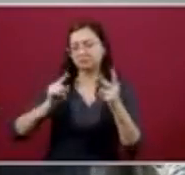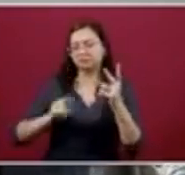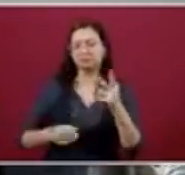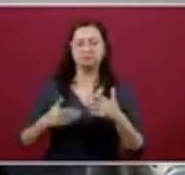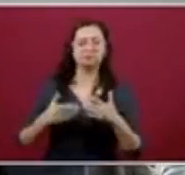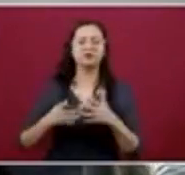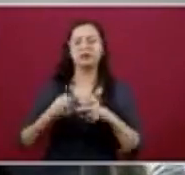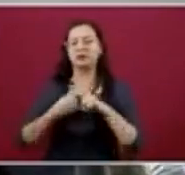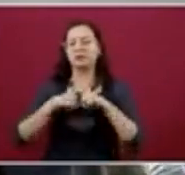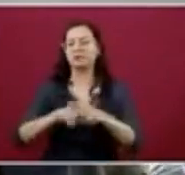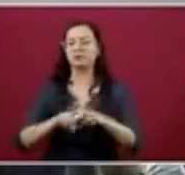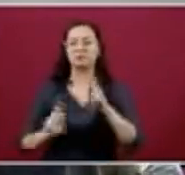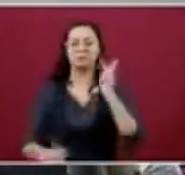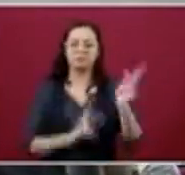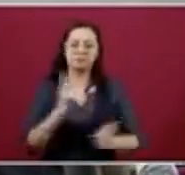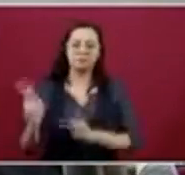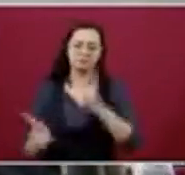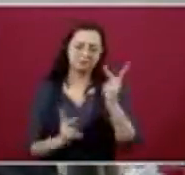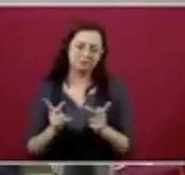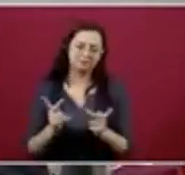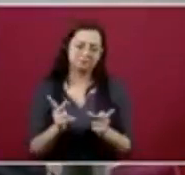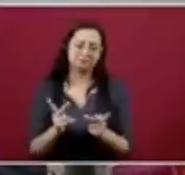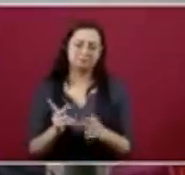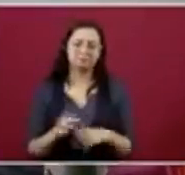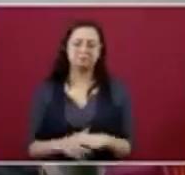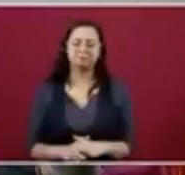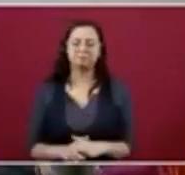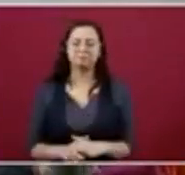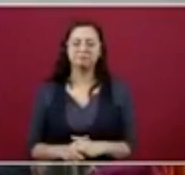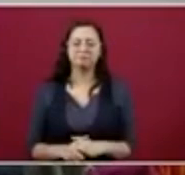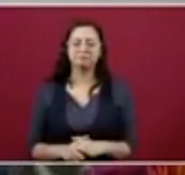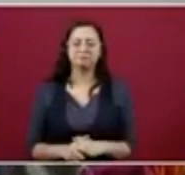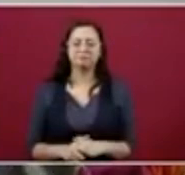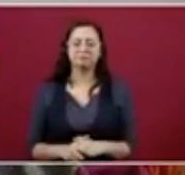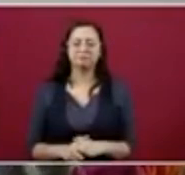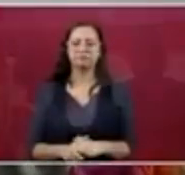Abrimos también la sesión.